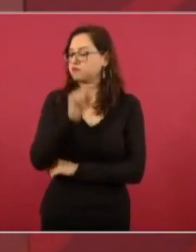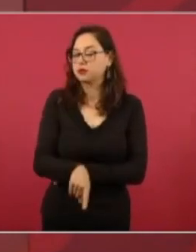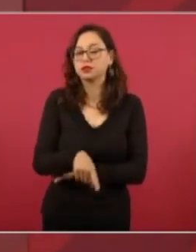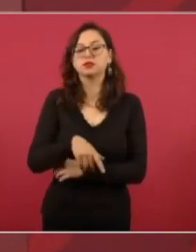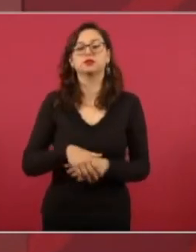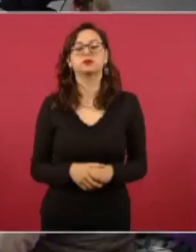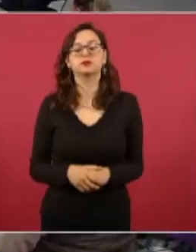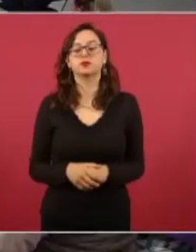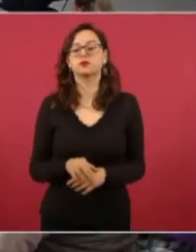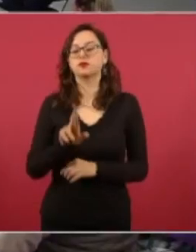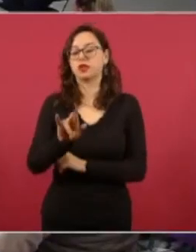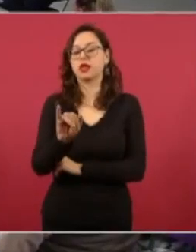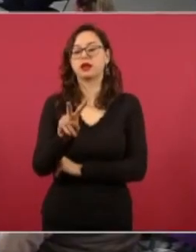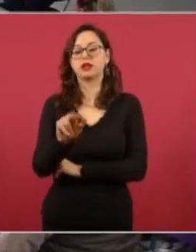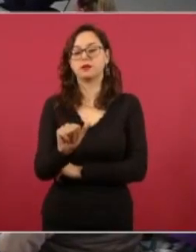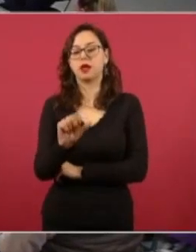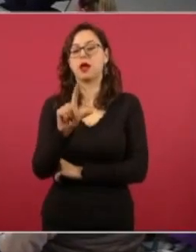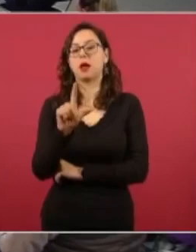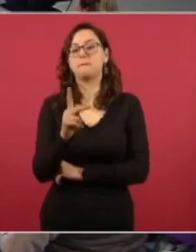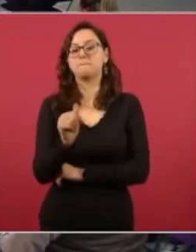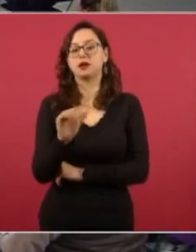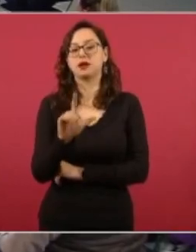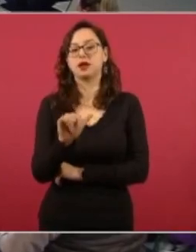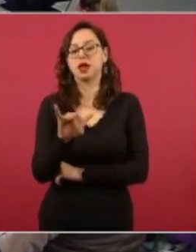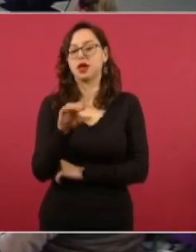Y Riva Palacio y muchos.